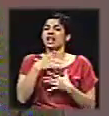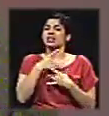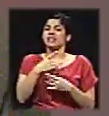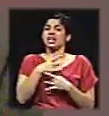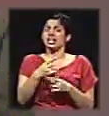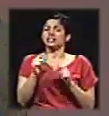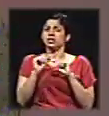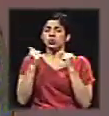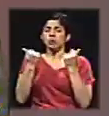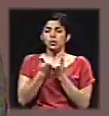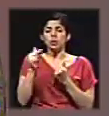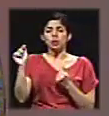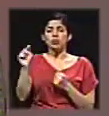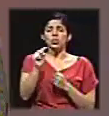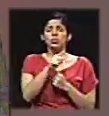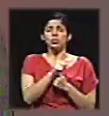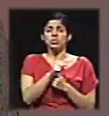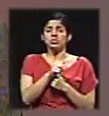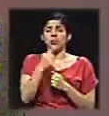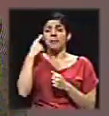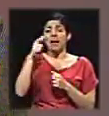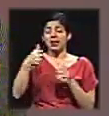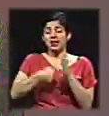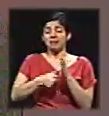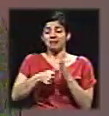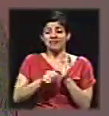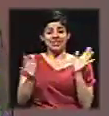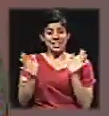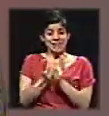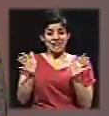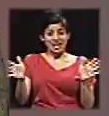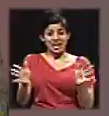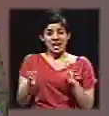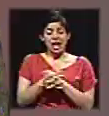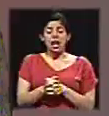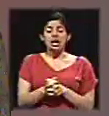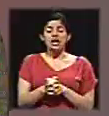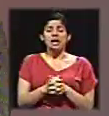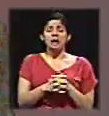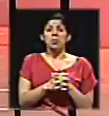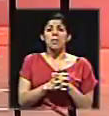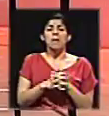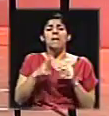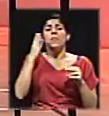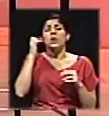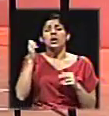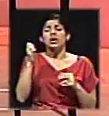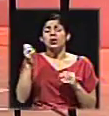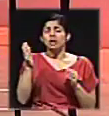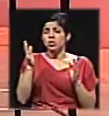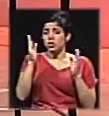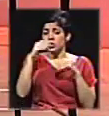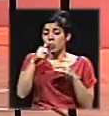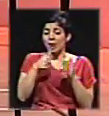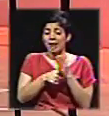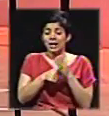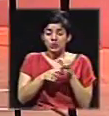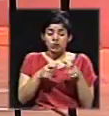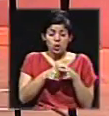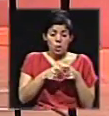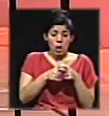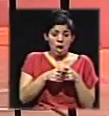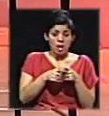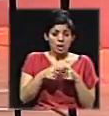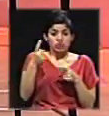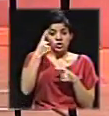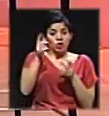algunos grupos en las elecciones generales, porque no hay elecciones locales y no se